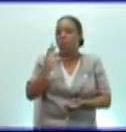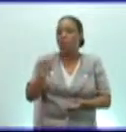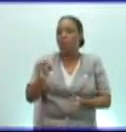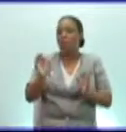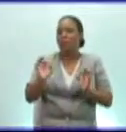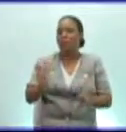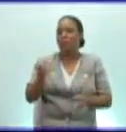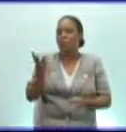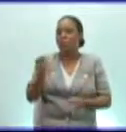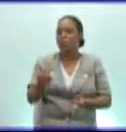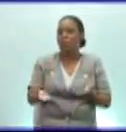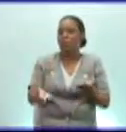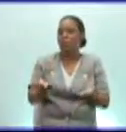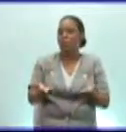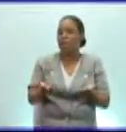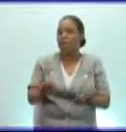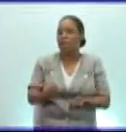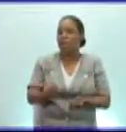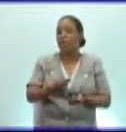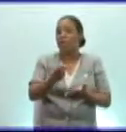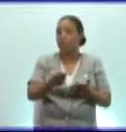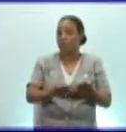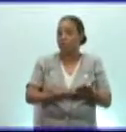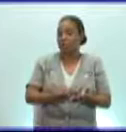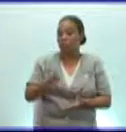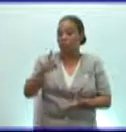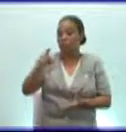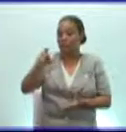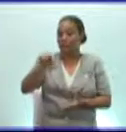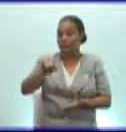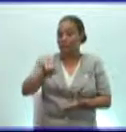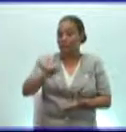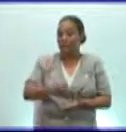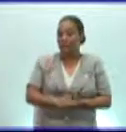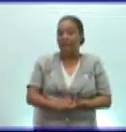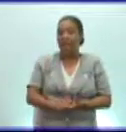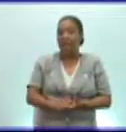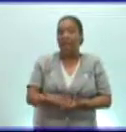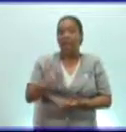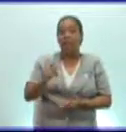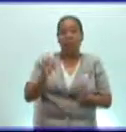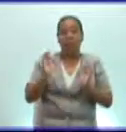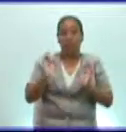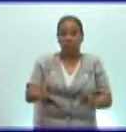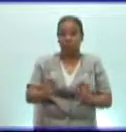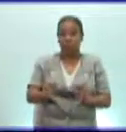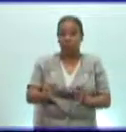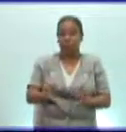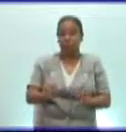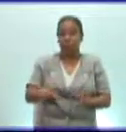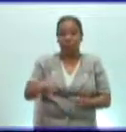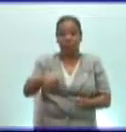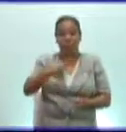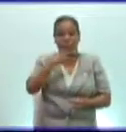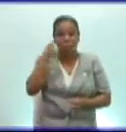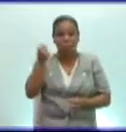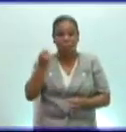Esta constante de equilibrio, que se representa por Ki, es la constante de disociación iónica para este